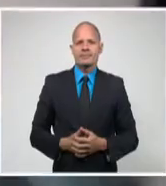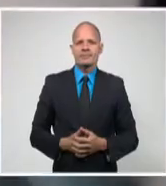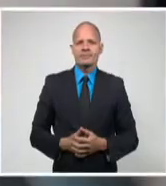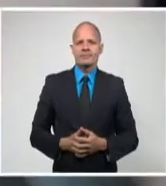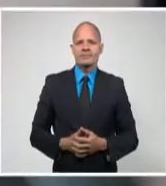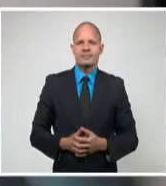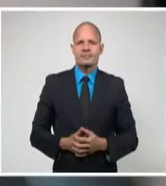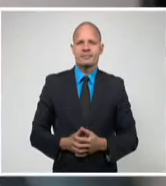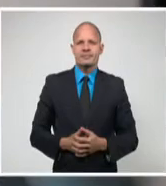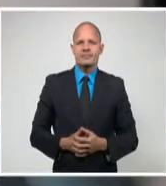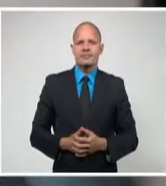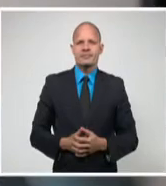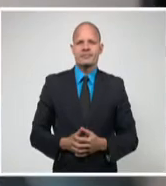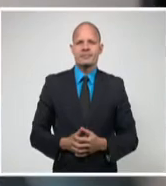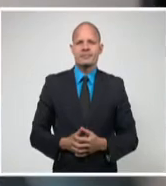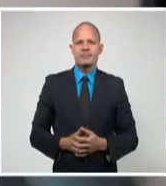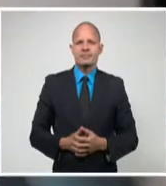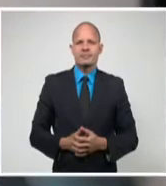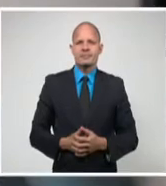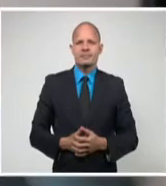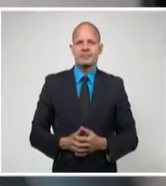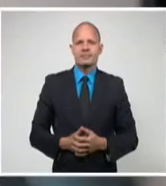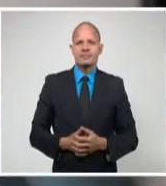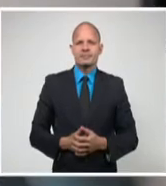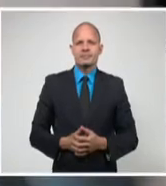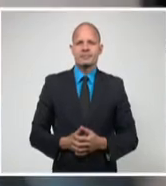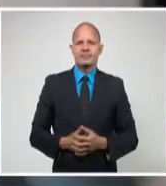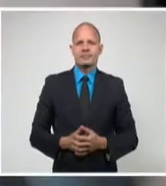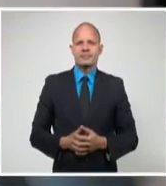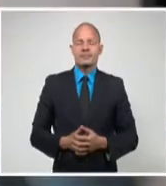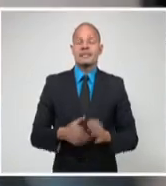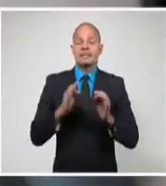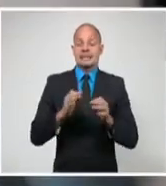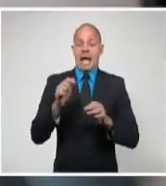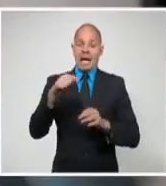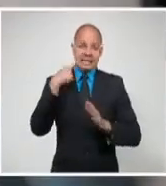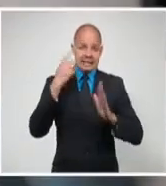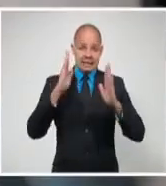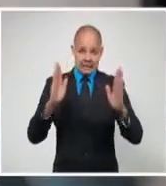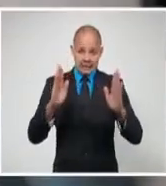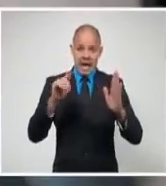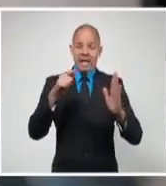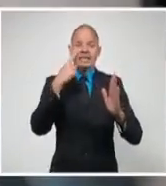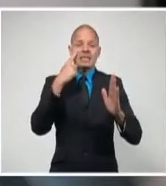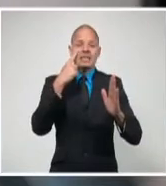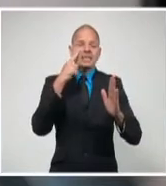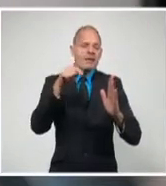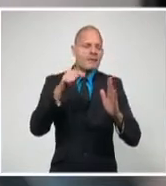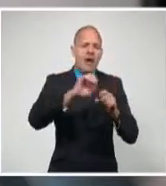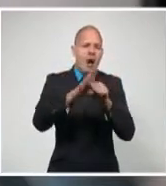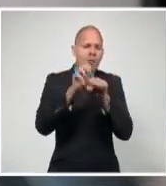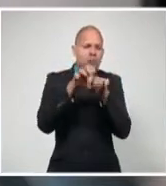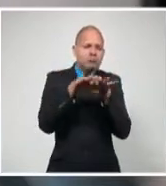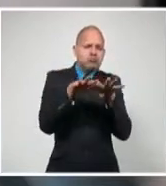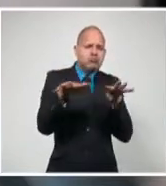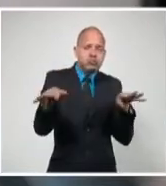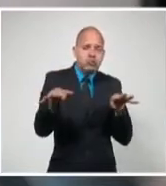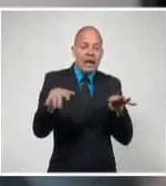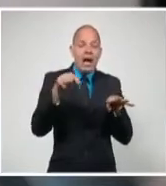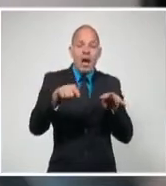Uno de los cambios significativos relacionados con la pandemia es que los estudios sobre el SARS-CoV-2 se desarrollan a una velocidad